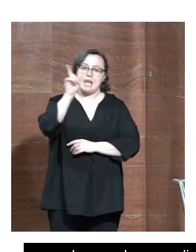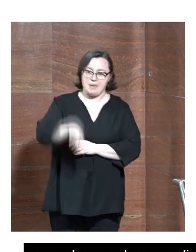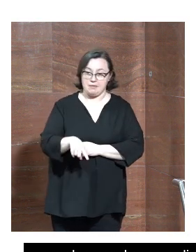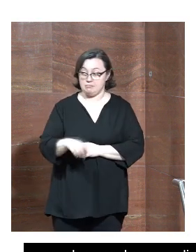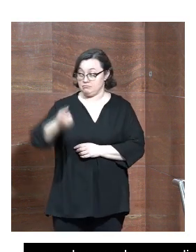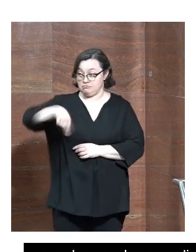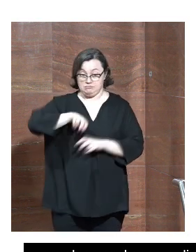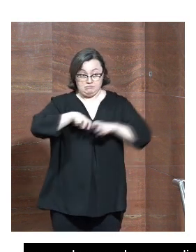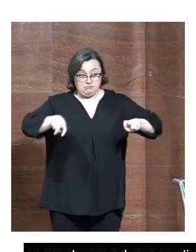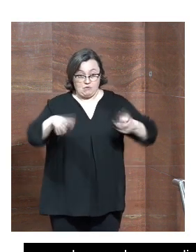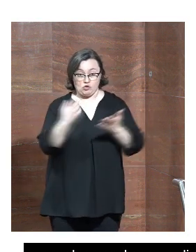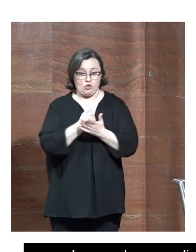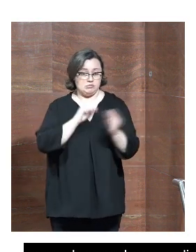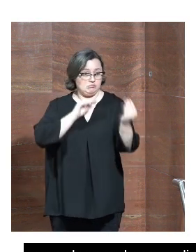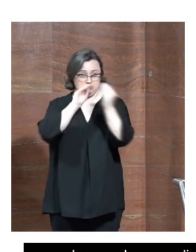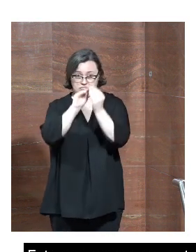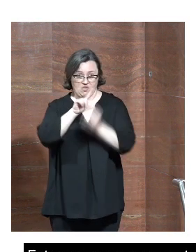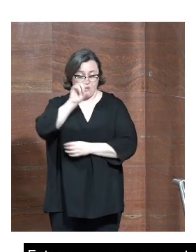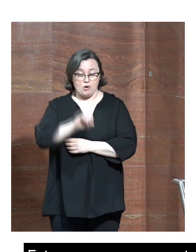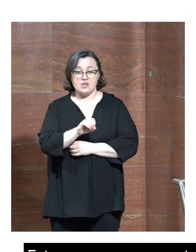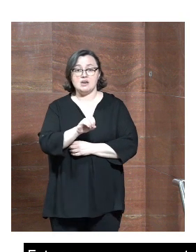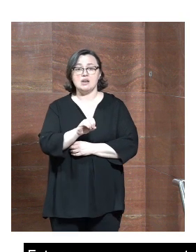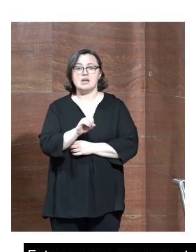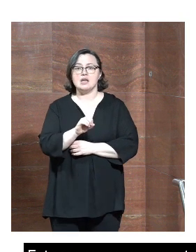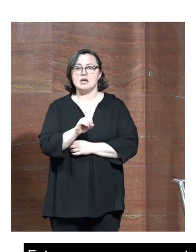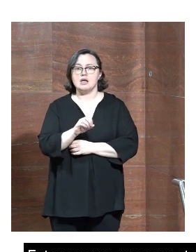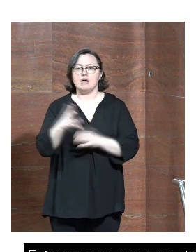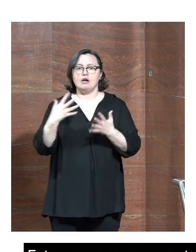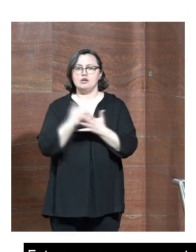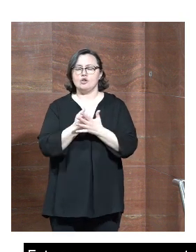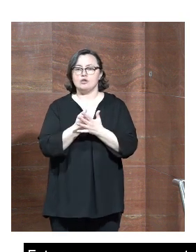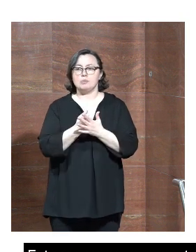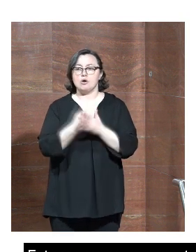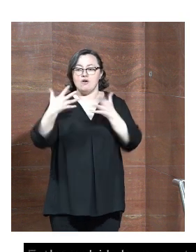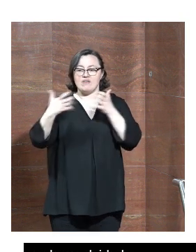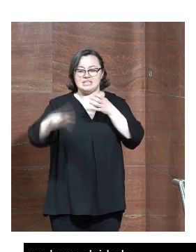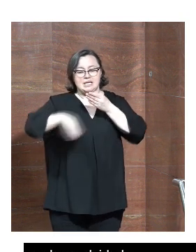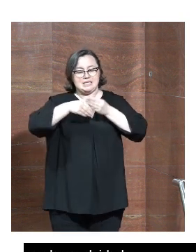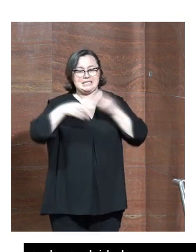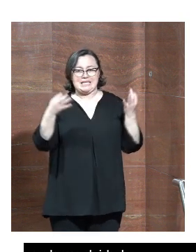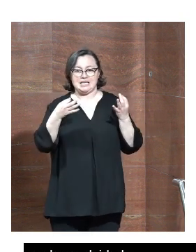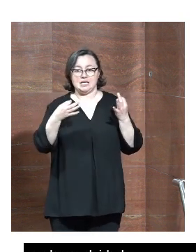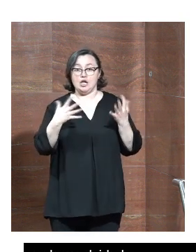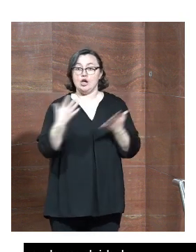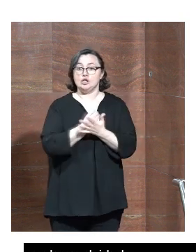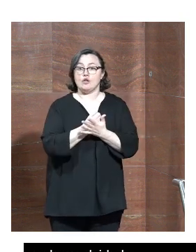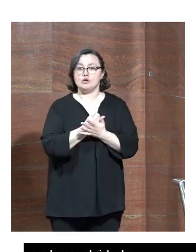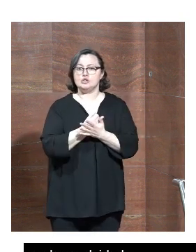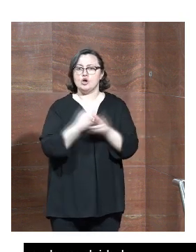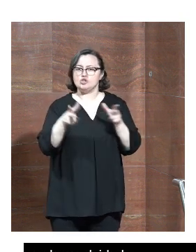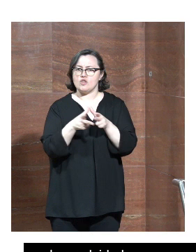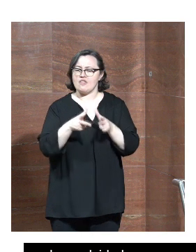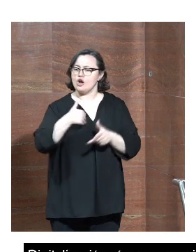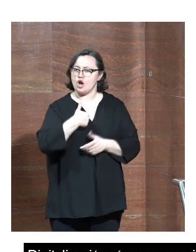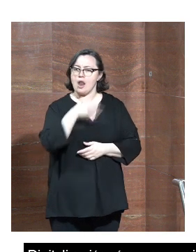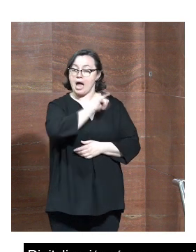Todos estamos de acuerdo y creo que todos tenemos que tener una premisa muy clara. Todos tenemos un papel en la sociedad